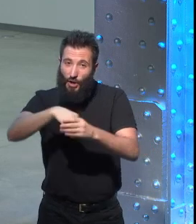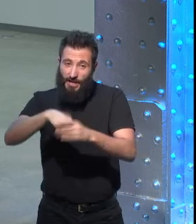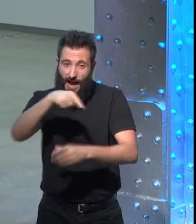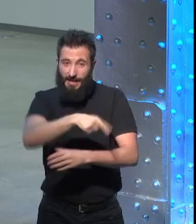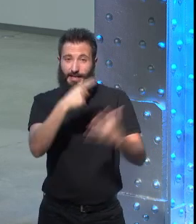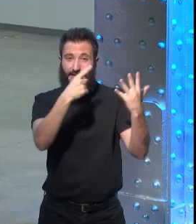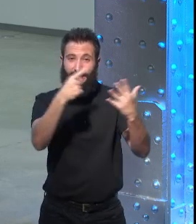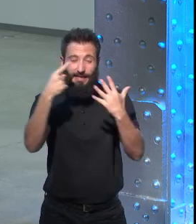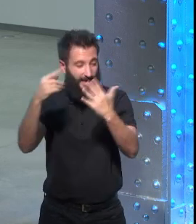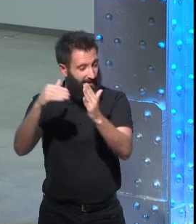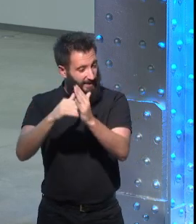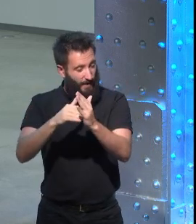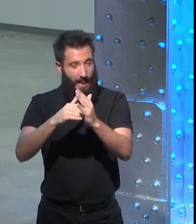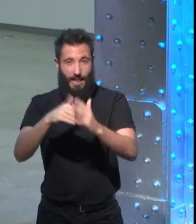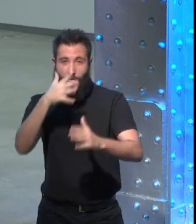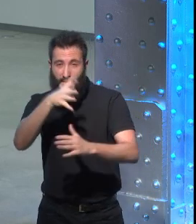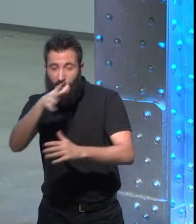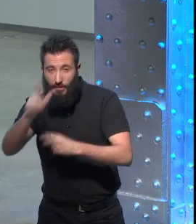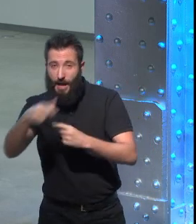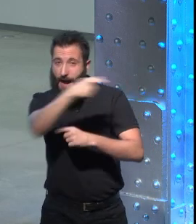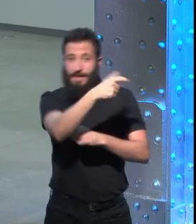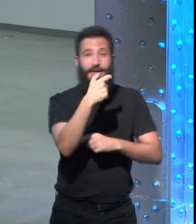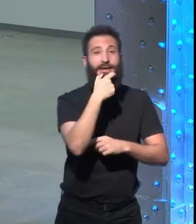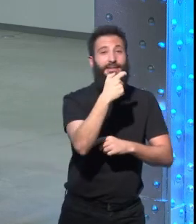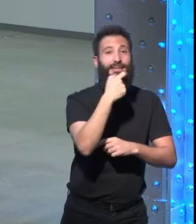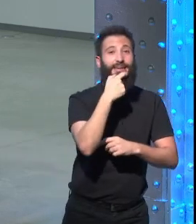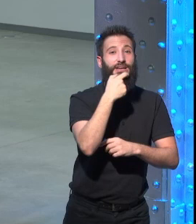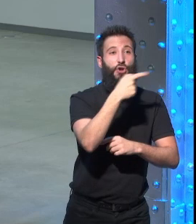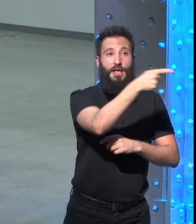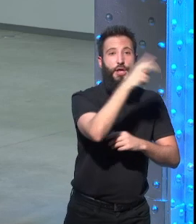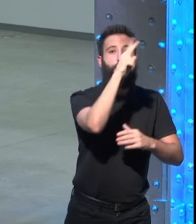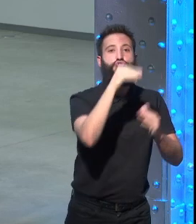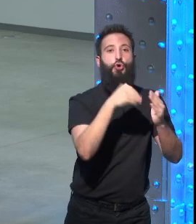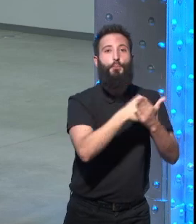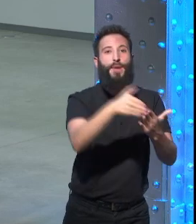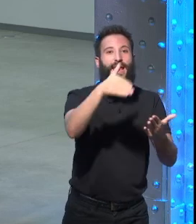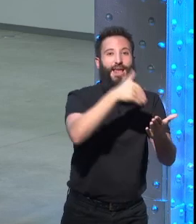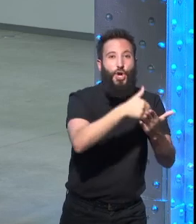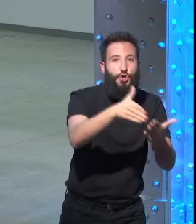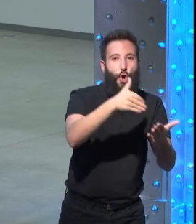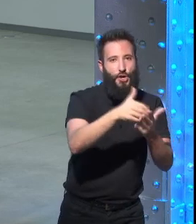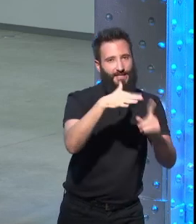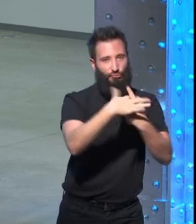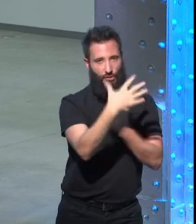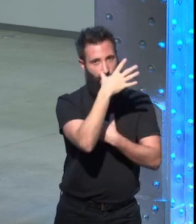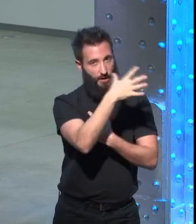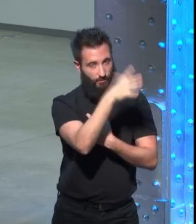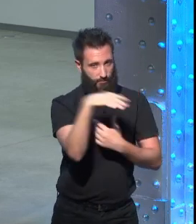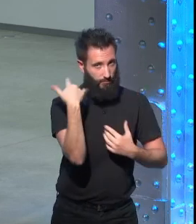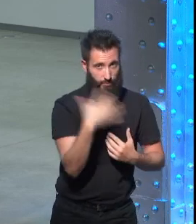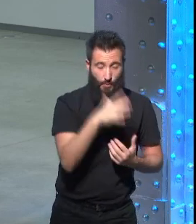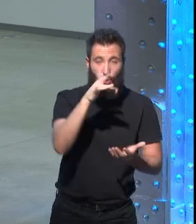hechos delictivos, y en el Reino Unido en el último año han tenido 2 millones de hechos delictivos, hasta el punto que